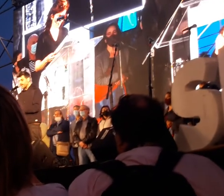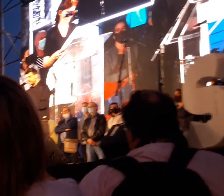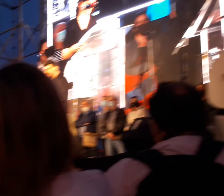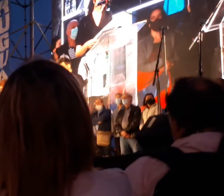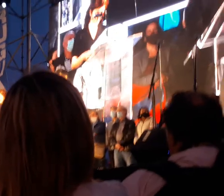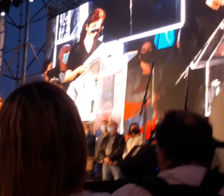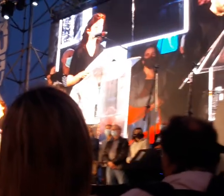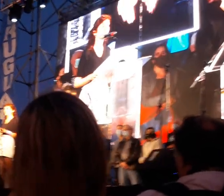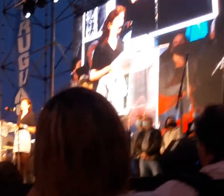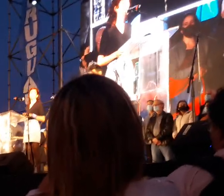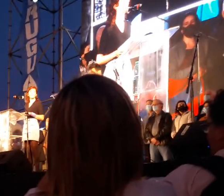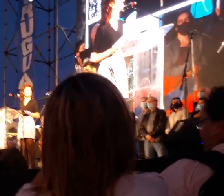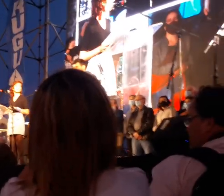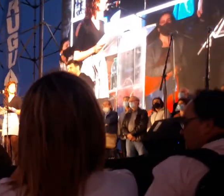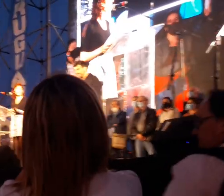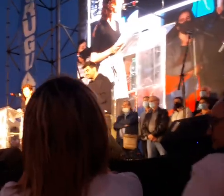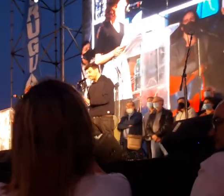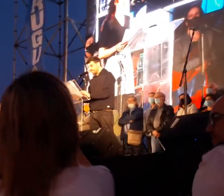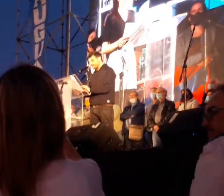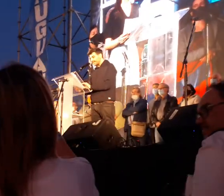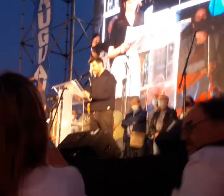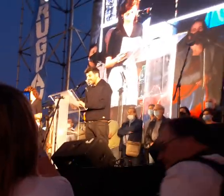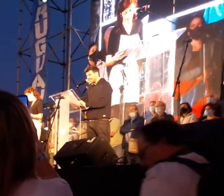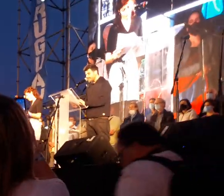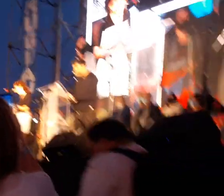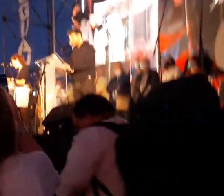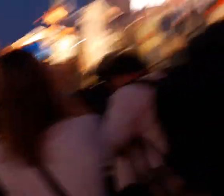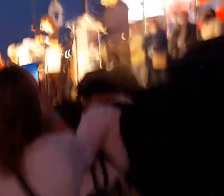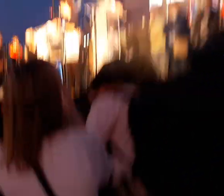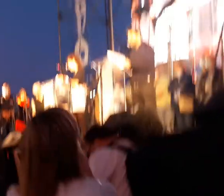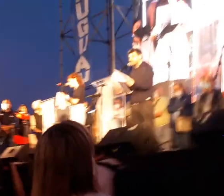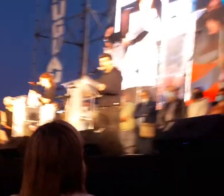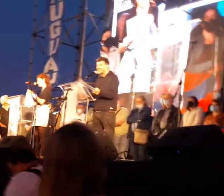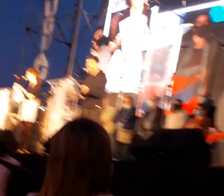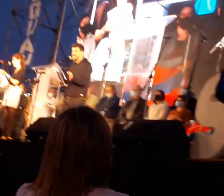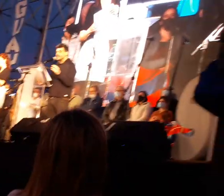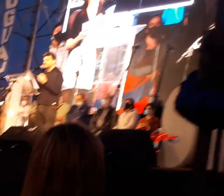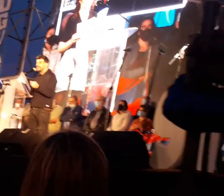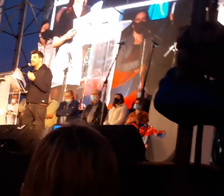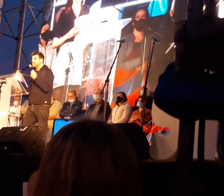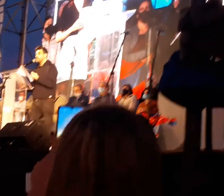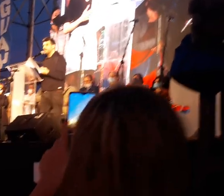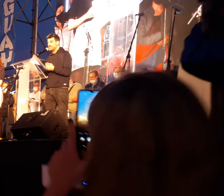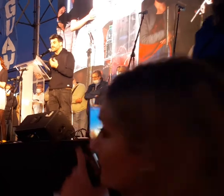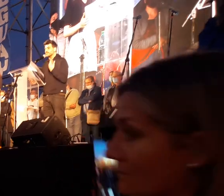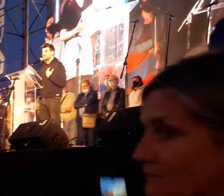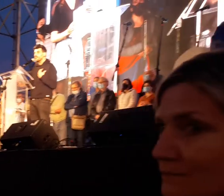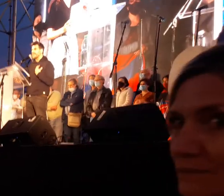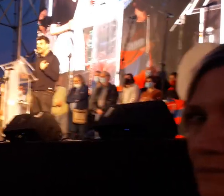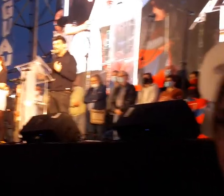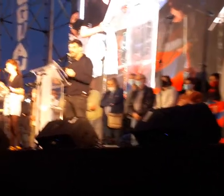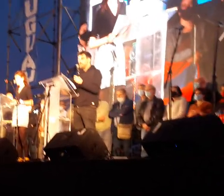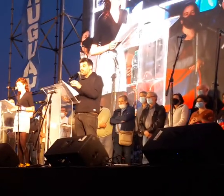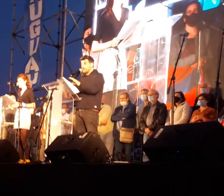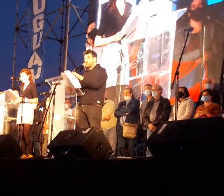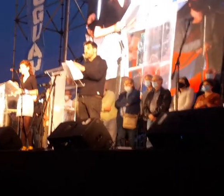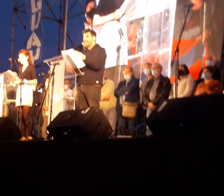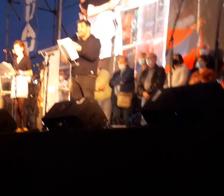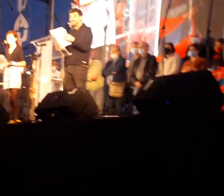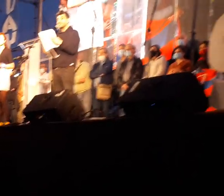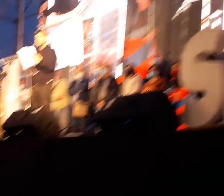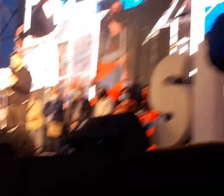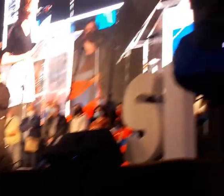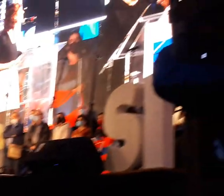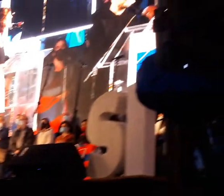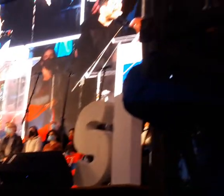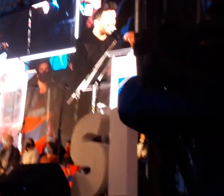es educación pública, es esa tradición bareliana y ballista, es la escuela y el liceo público que nos iguala. Uruguay